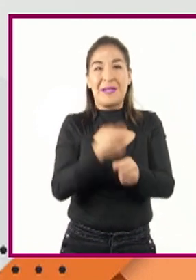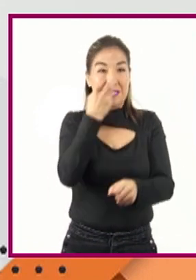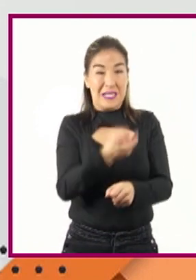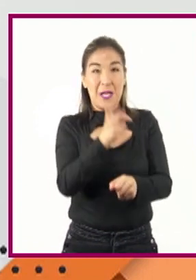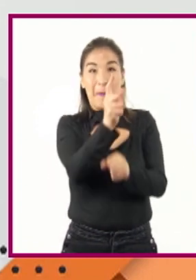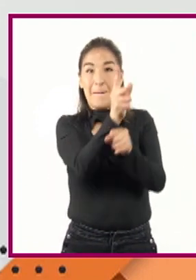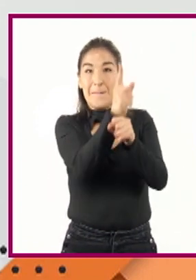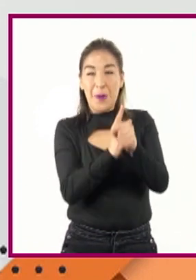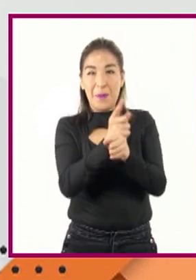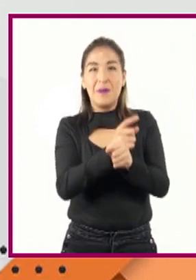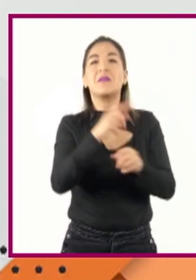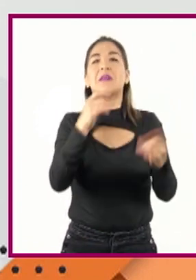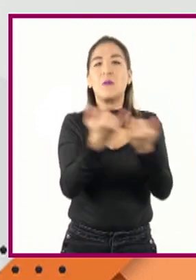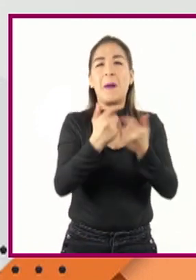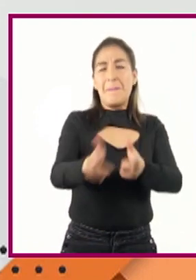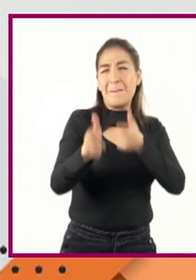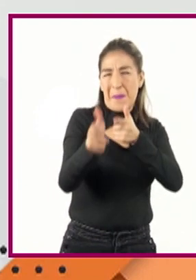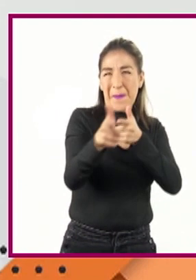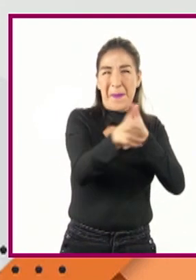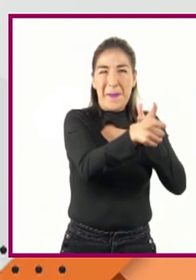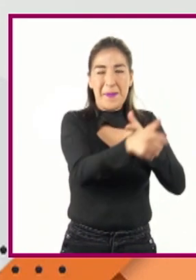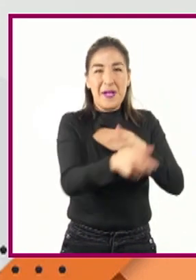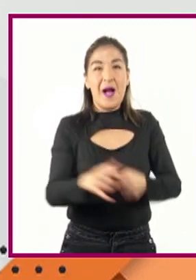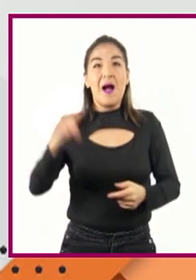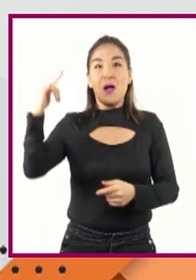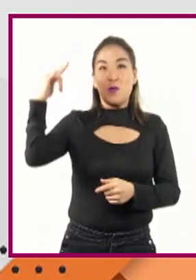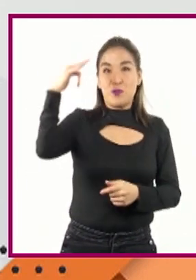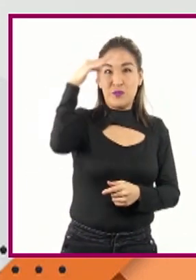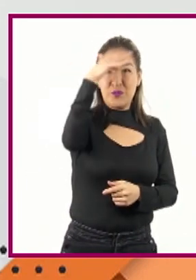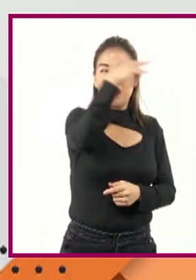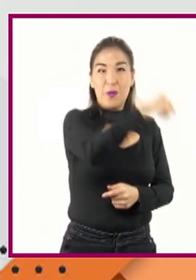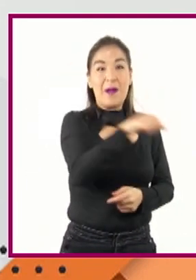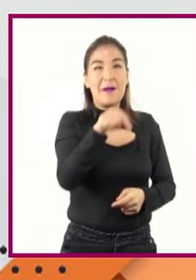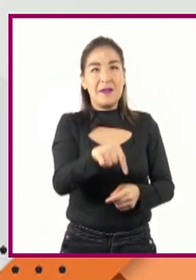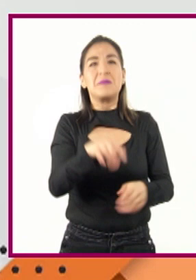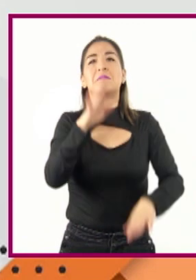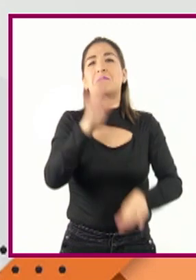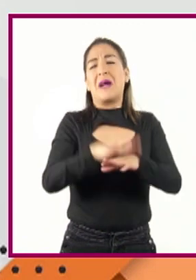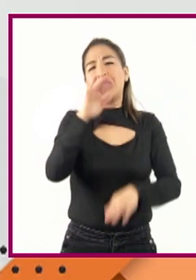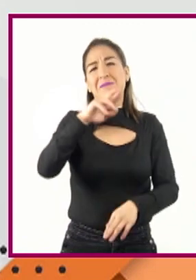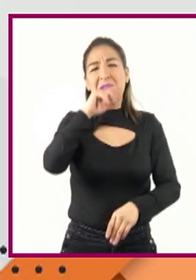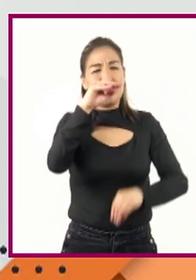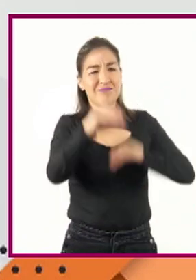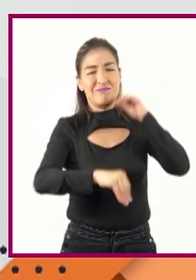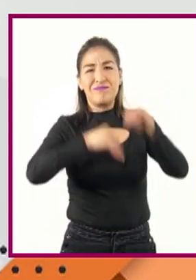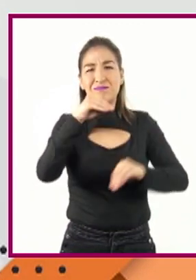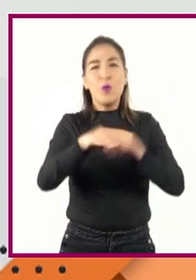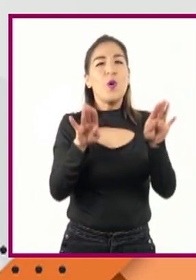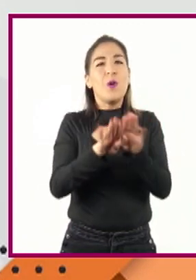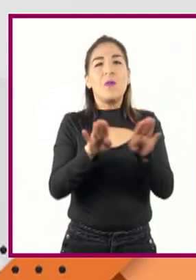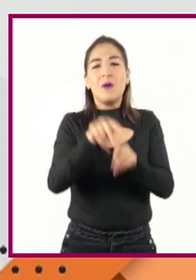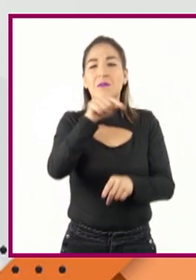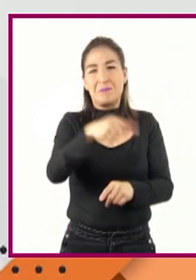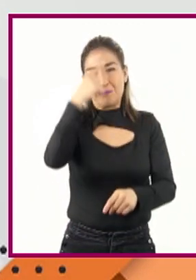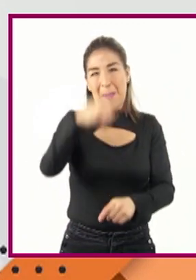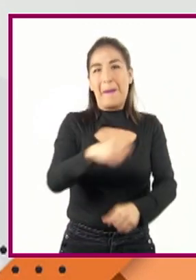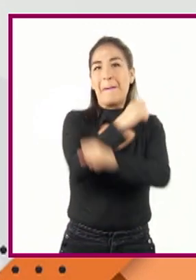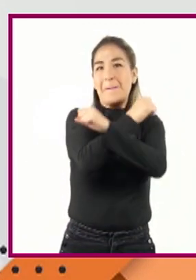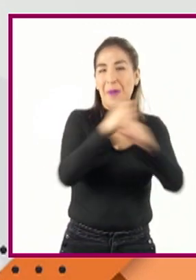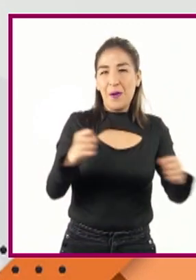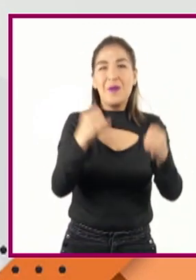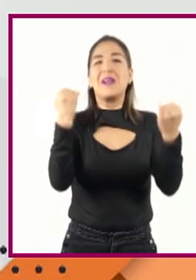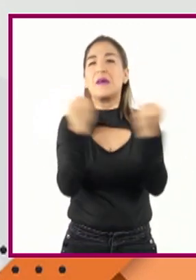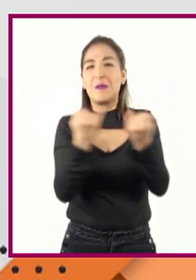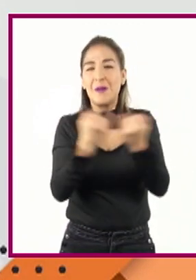cañones y las ametralladoras. Los aviones fueron mejorados con fines bélicos, al